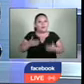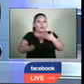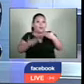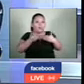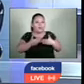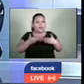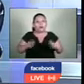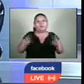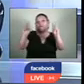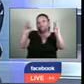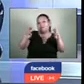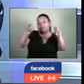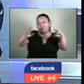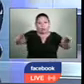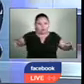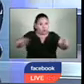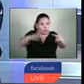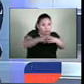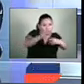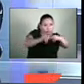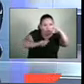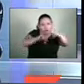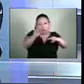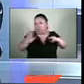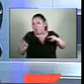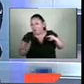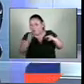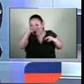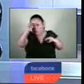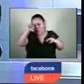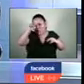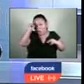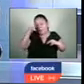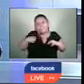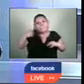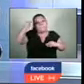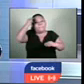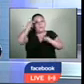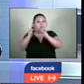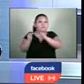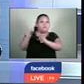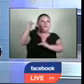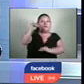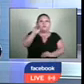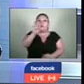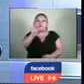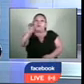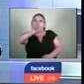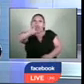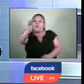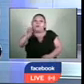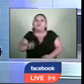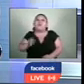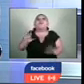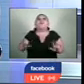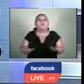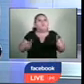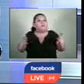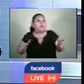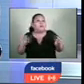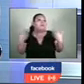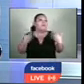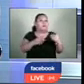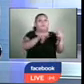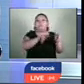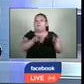El sector construcción espera cerrar el año 2021 con un crecimiento de al menos un 4% a lo que se le suma la recuperación total de